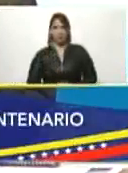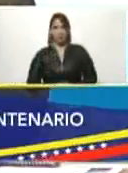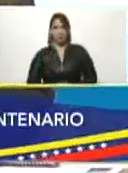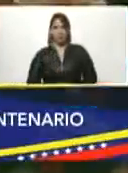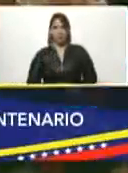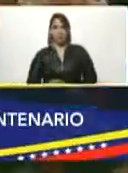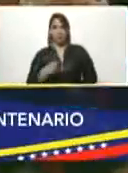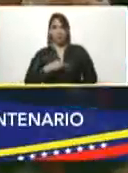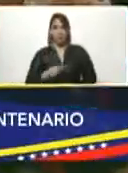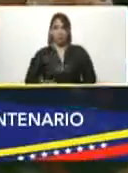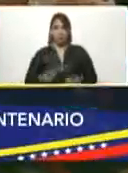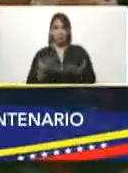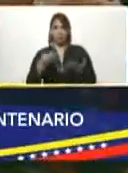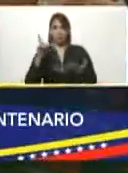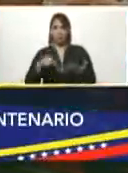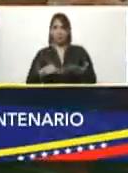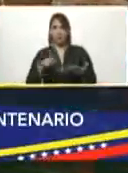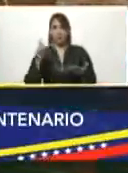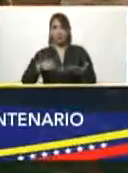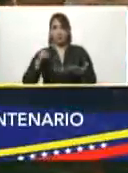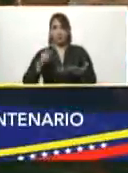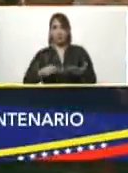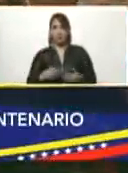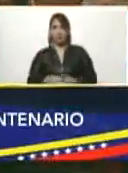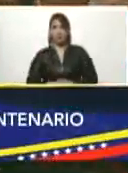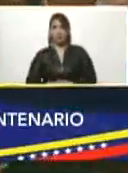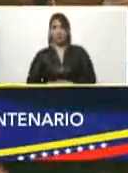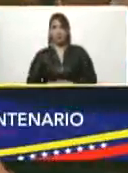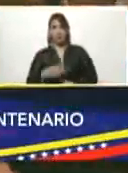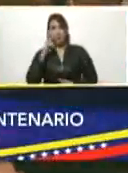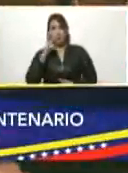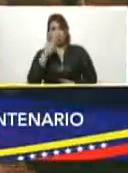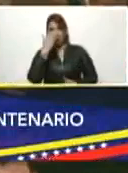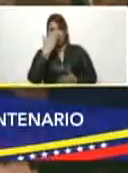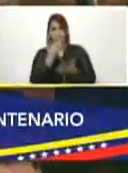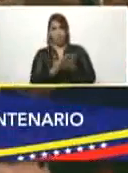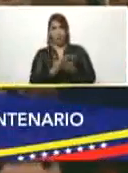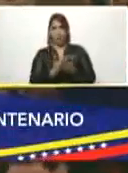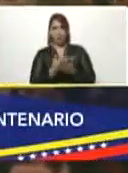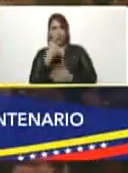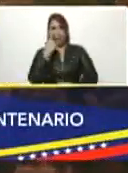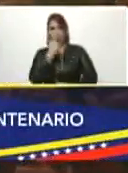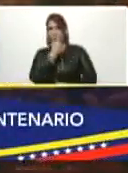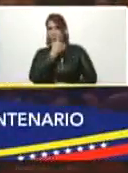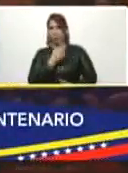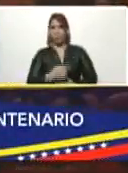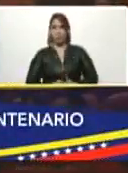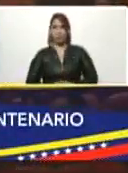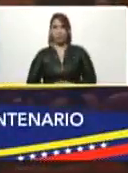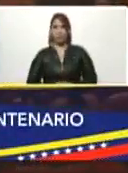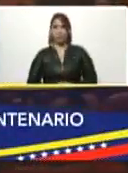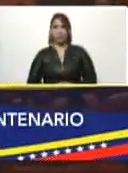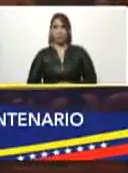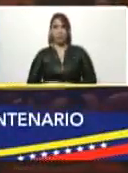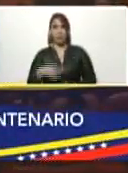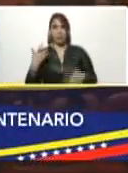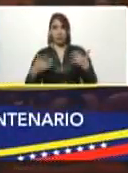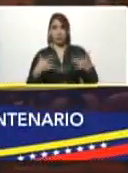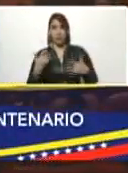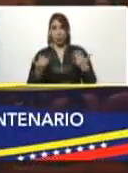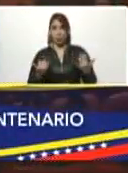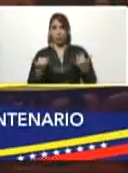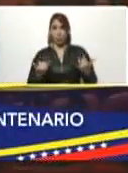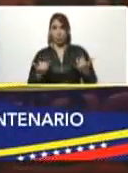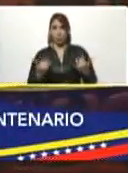Hemos planteado también la necesidad de mirar de frente a los ojos un fenómeno que está vigente y